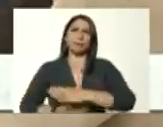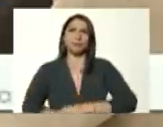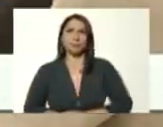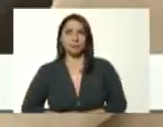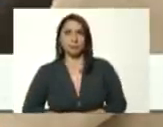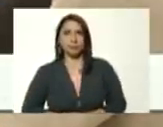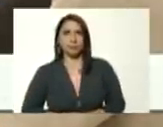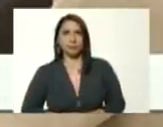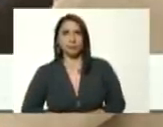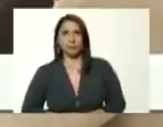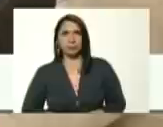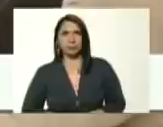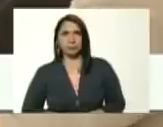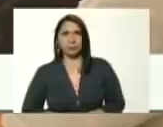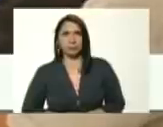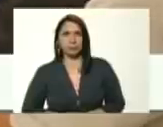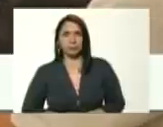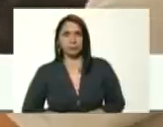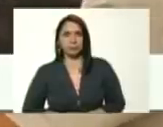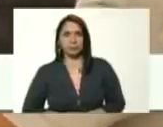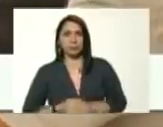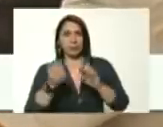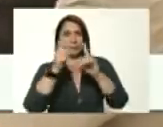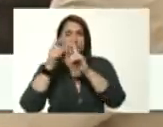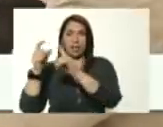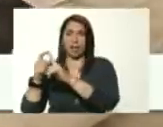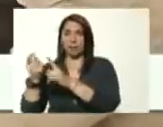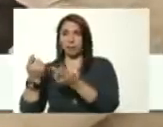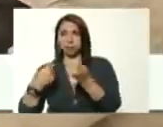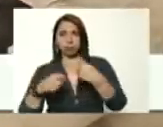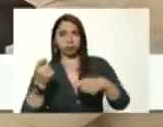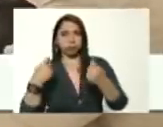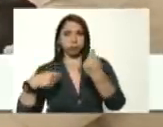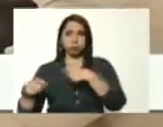estigmatizado la palabra negociación